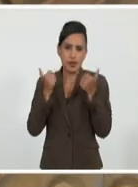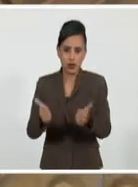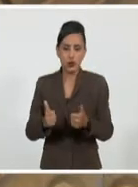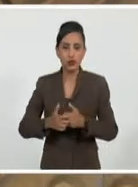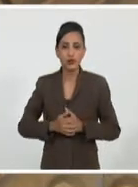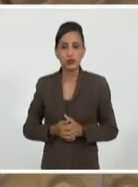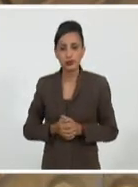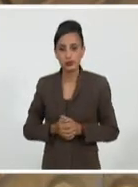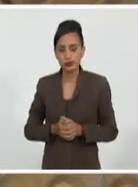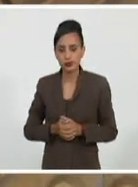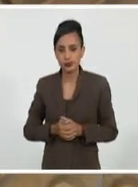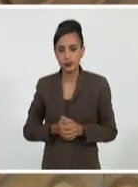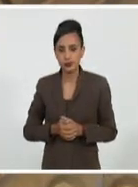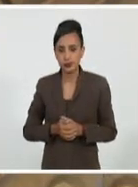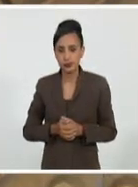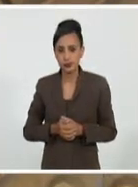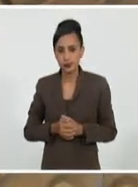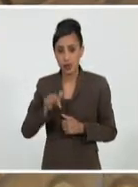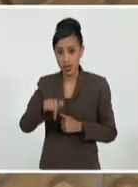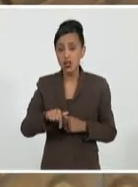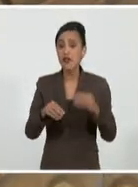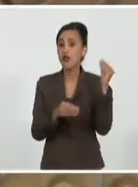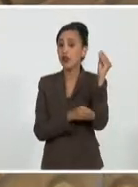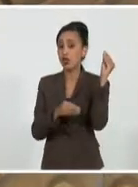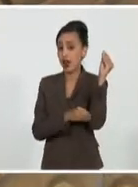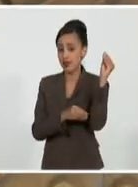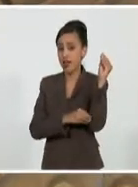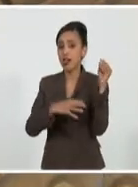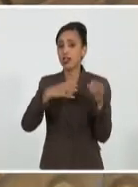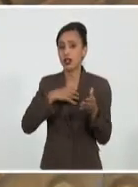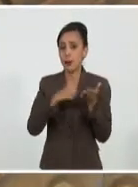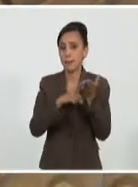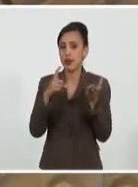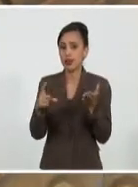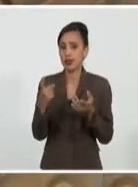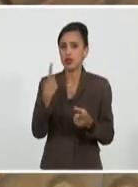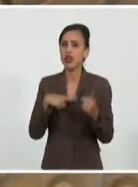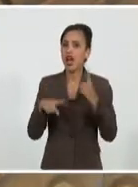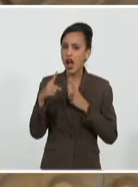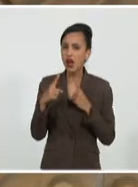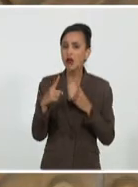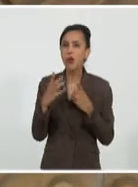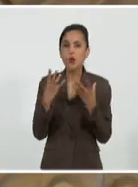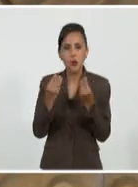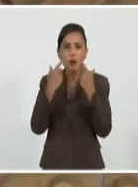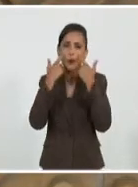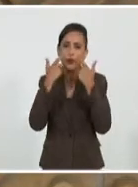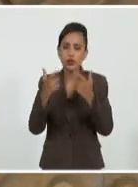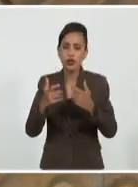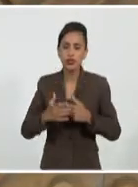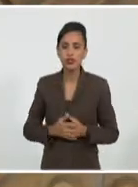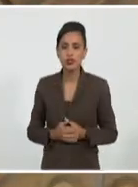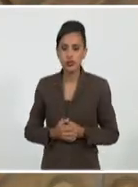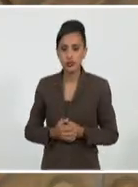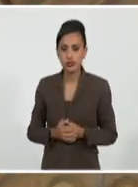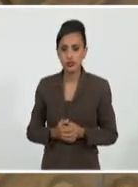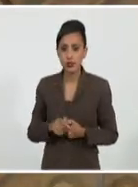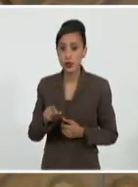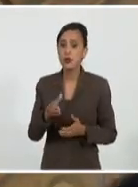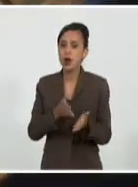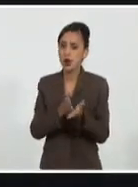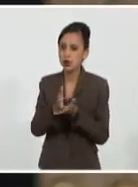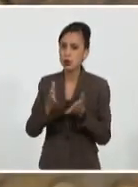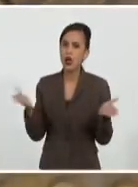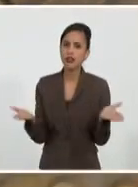claridad. Eso es una fortaleza que tiene el partido, que su crítica es muy valiosa, su crítica es muy objetiva. Su crítica es para continuar avanzando,